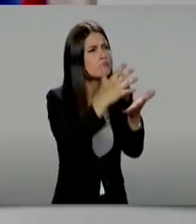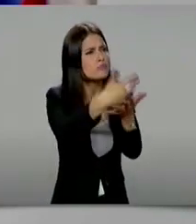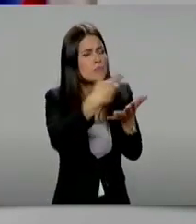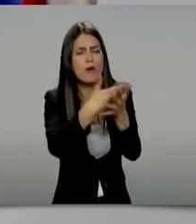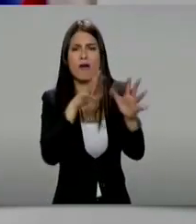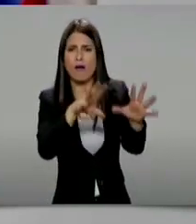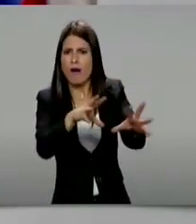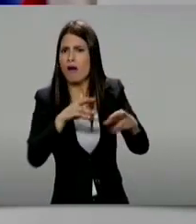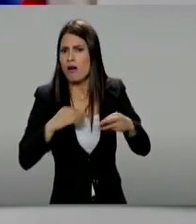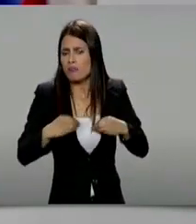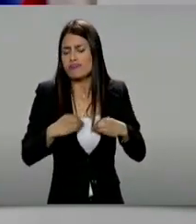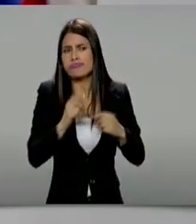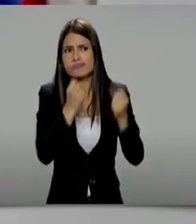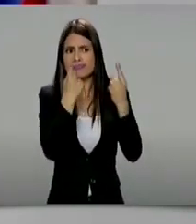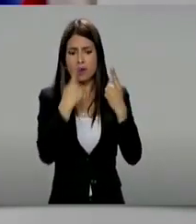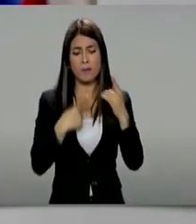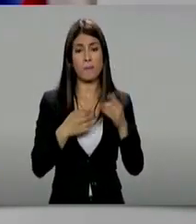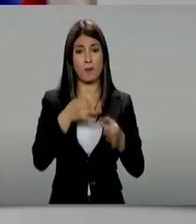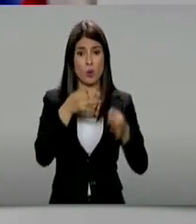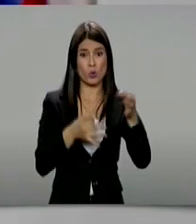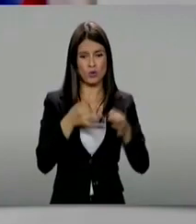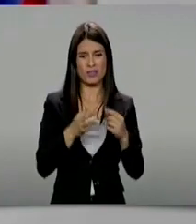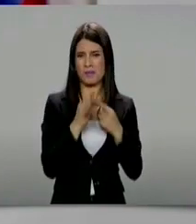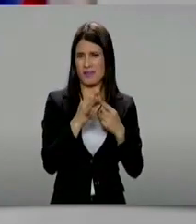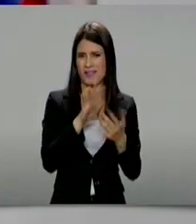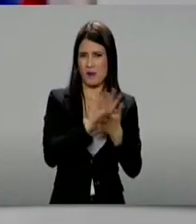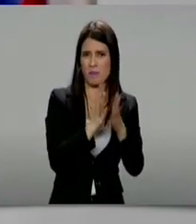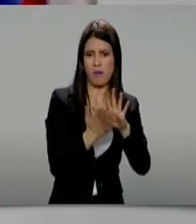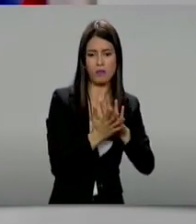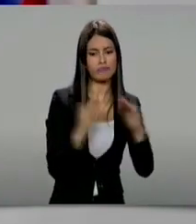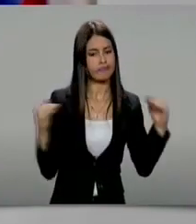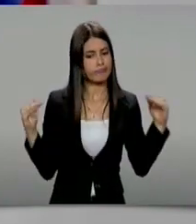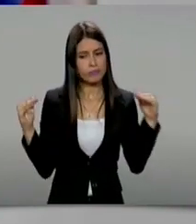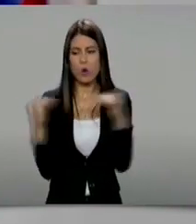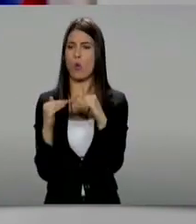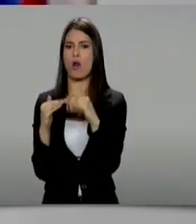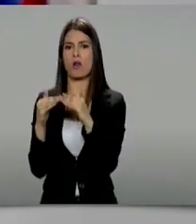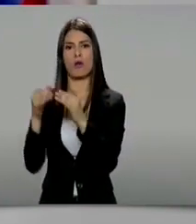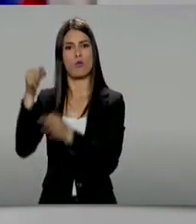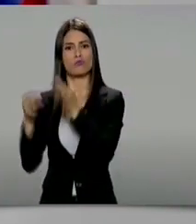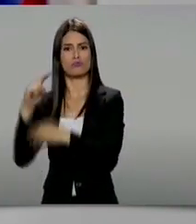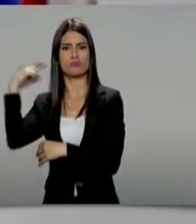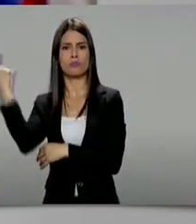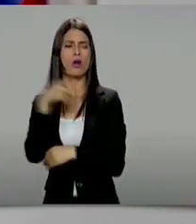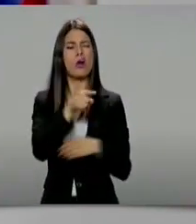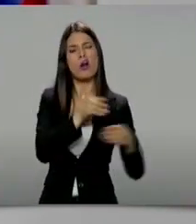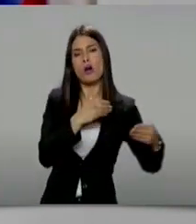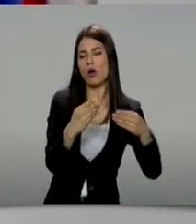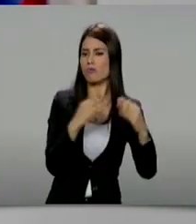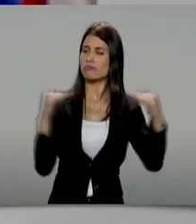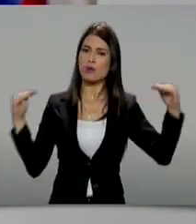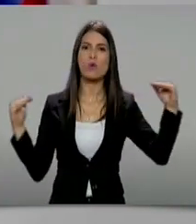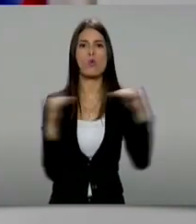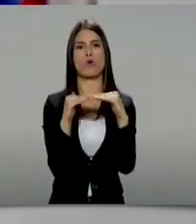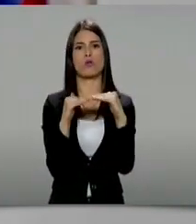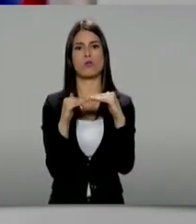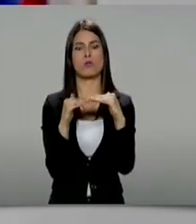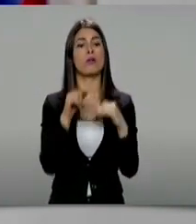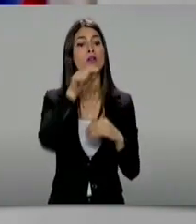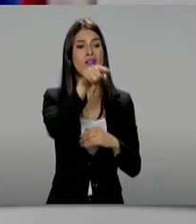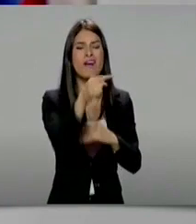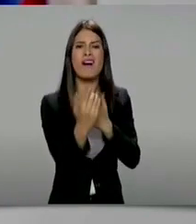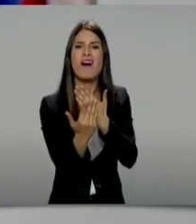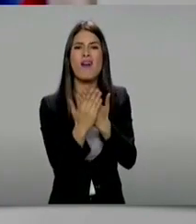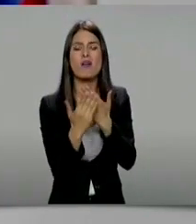nuestro sistema judicial ordinario una petición expresa era que se pusiera un límite de tiempo a la